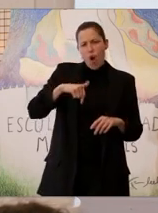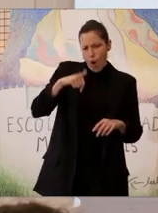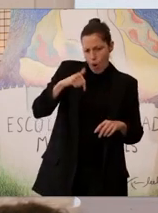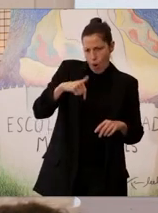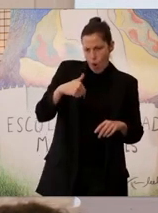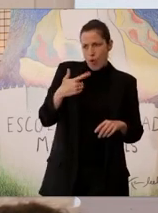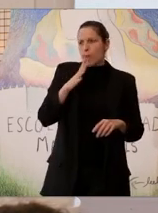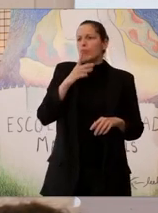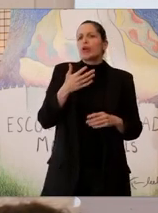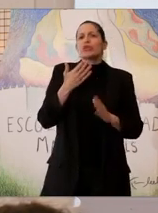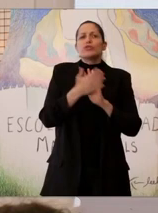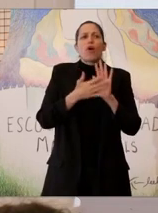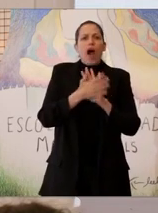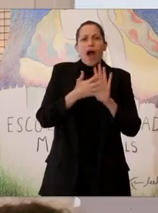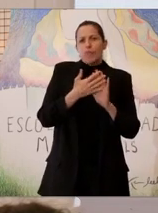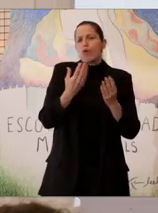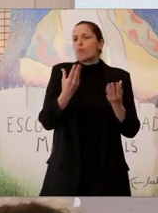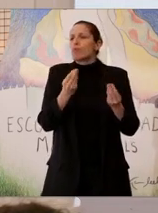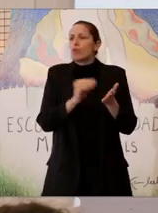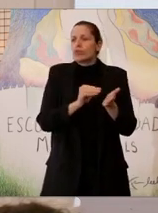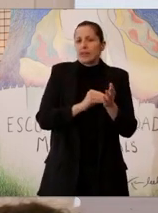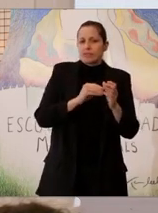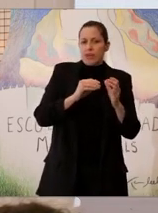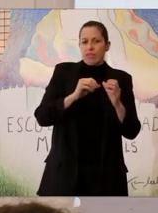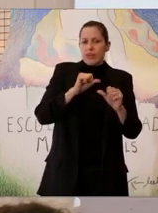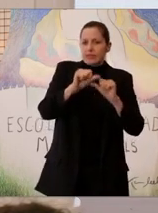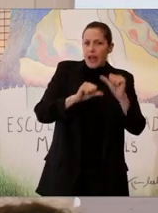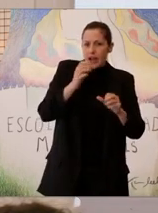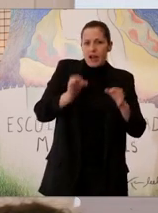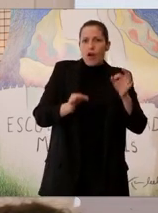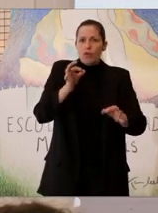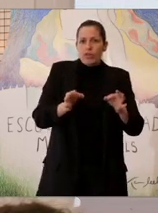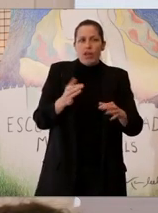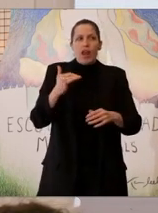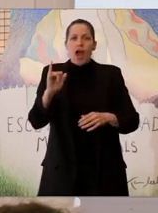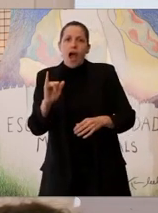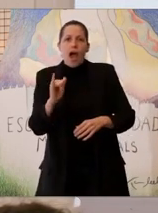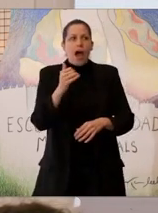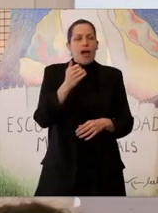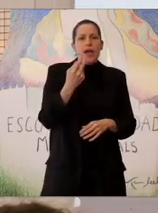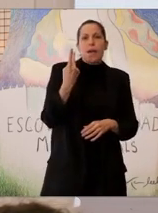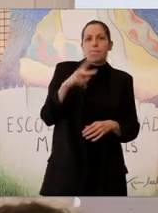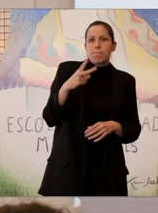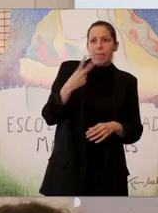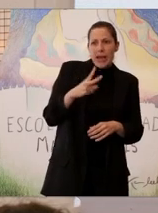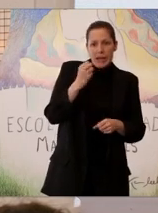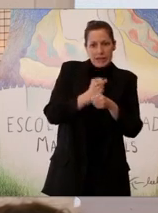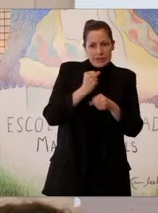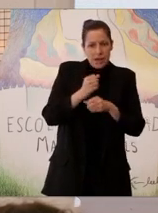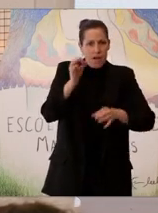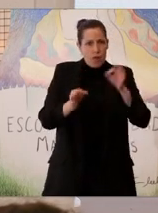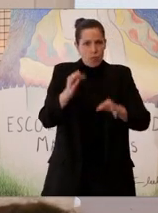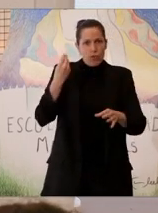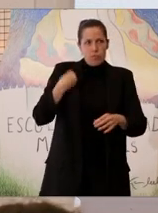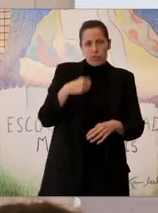la carrera fiscal y en la carrera judicial, hay muchas parejas de fiscales, hombre y mujer, con niños y con suegras y